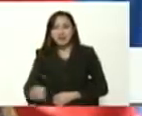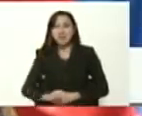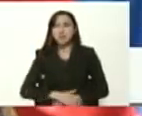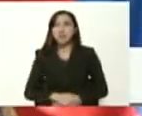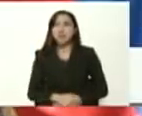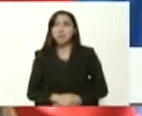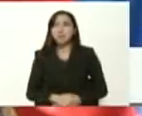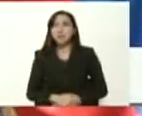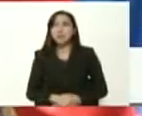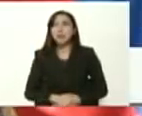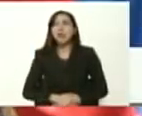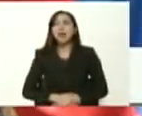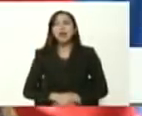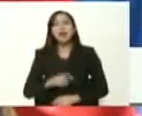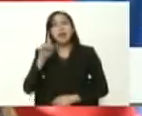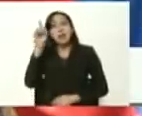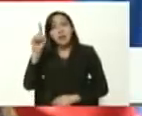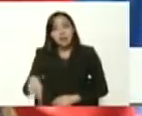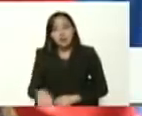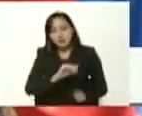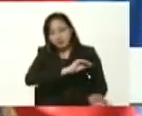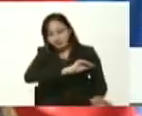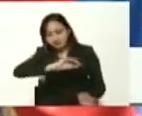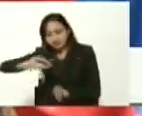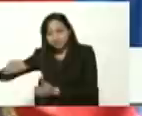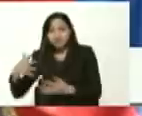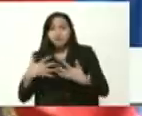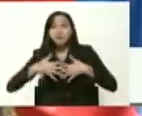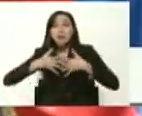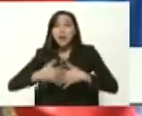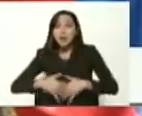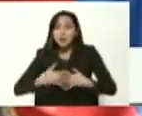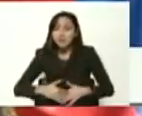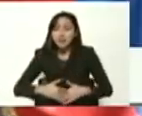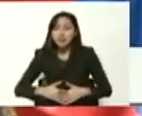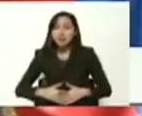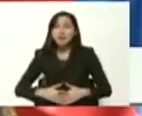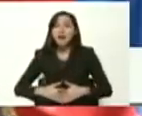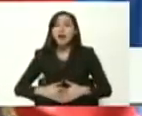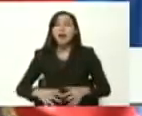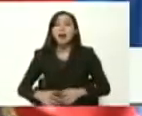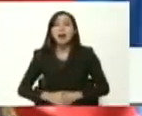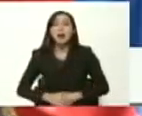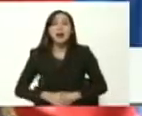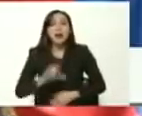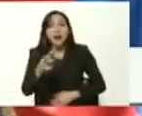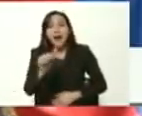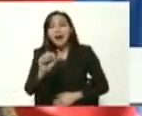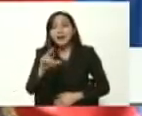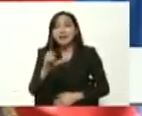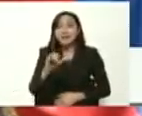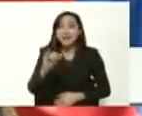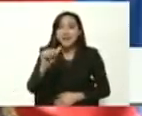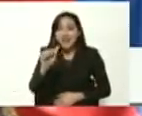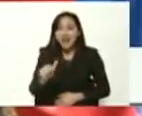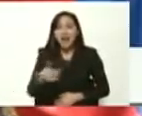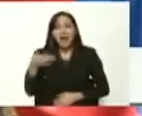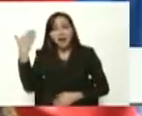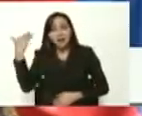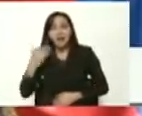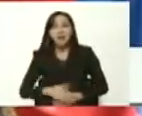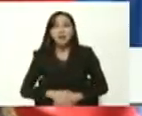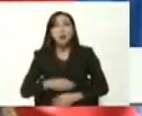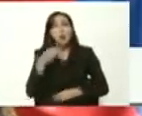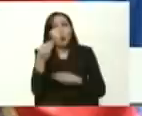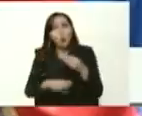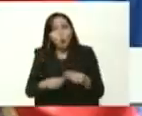Por otra parte, la empresa Novedades Miguel García 2019, compañía anónima, suministraba a